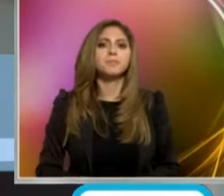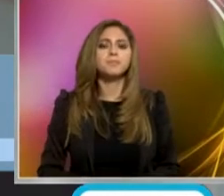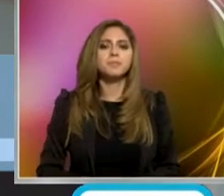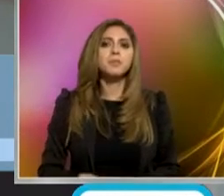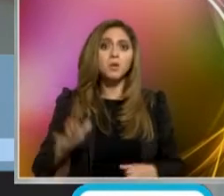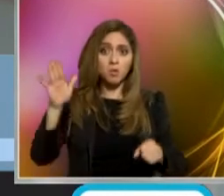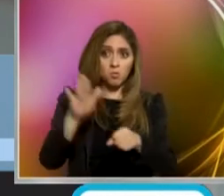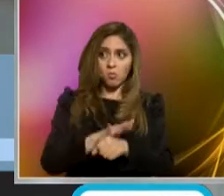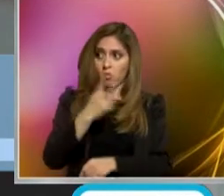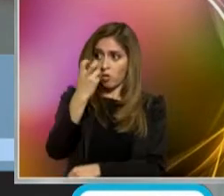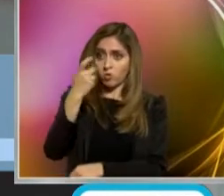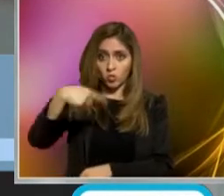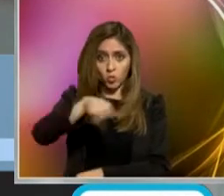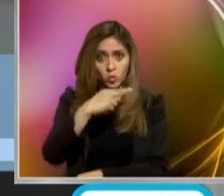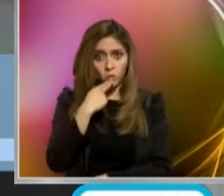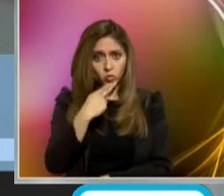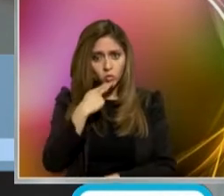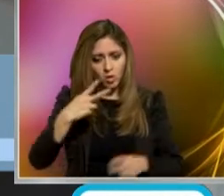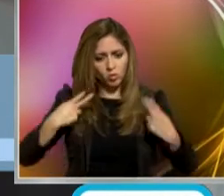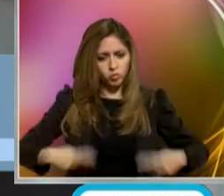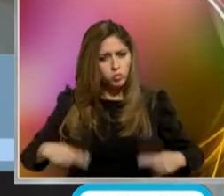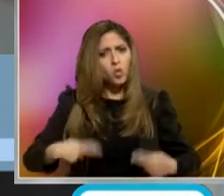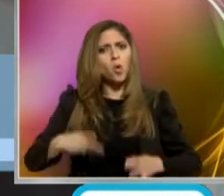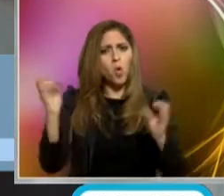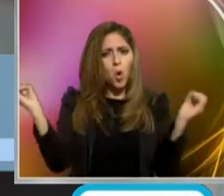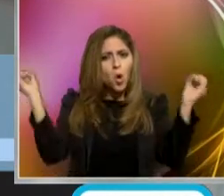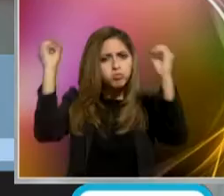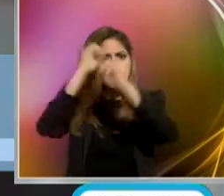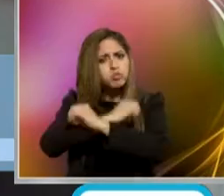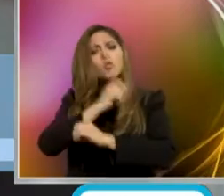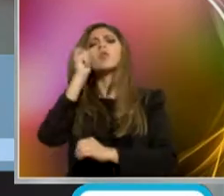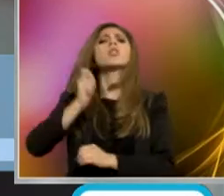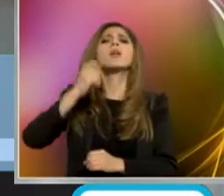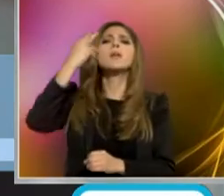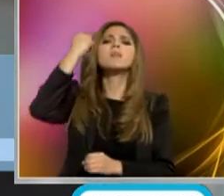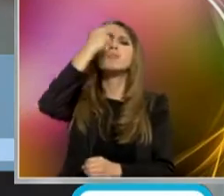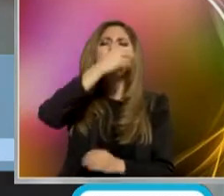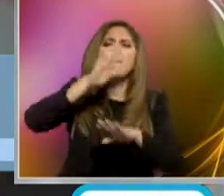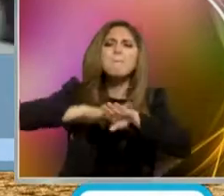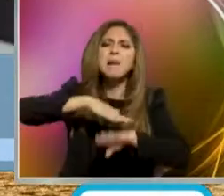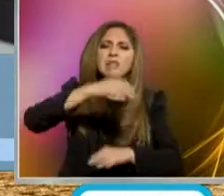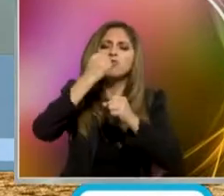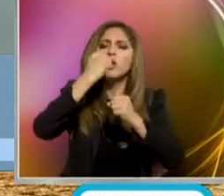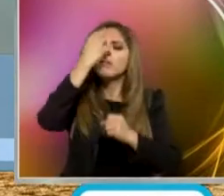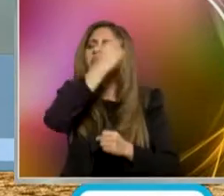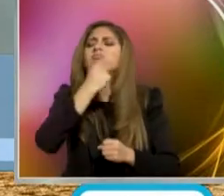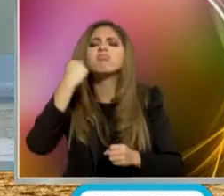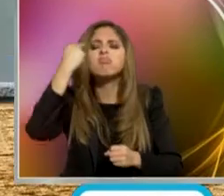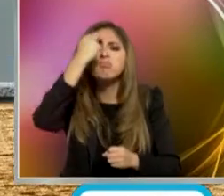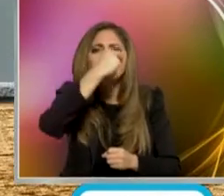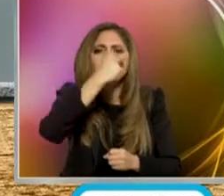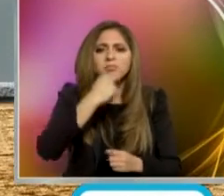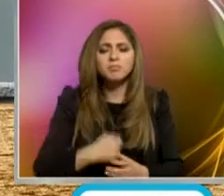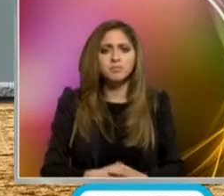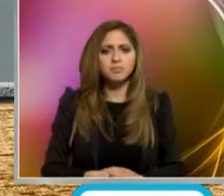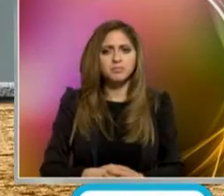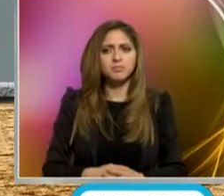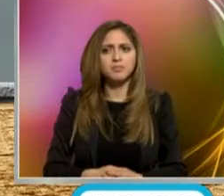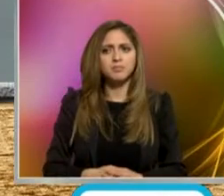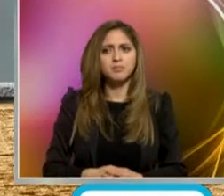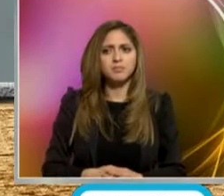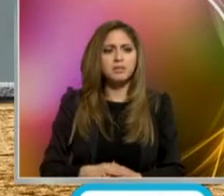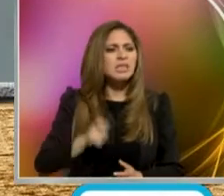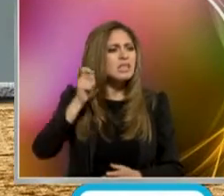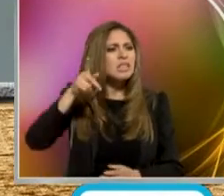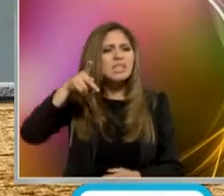tipo de vestuarios, ¿no? Colores oscuros, Colores maquillaje en la cara. Por ejemplo, Kiss, ¿qué es Kiss? Quizás más